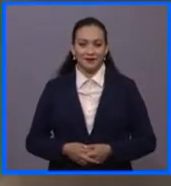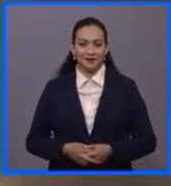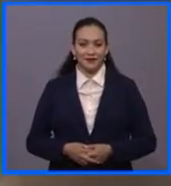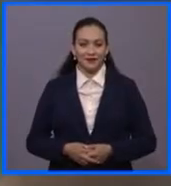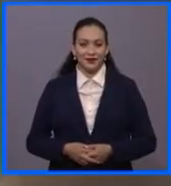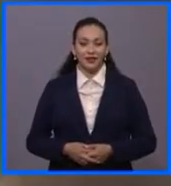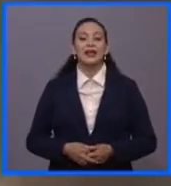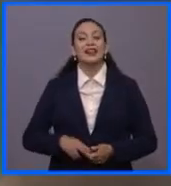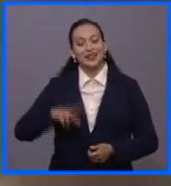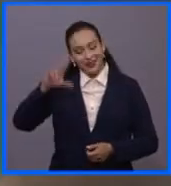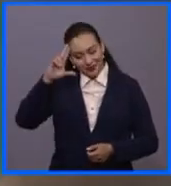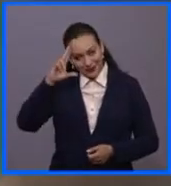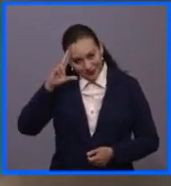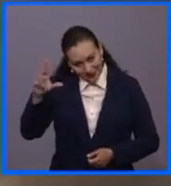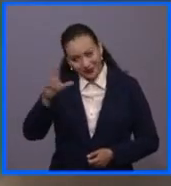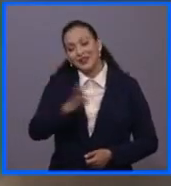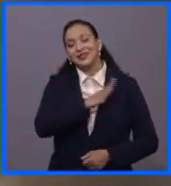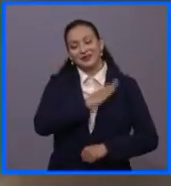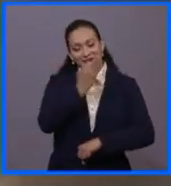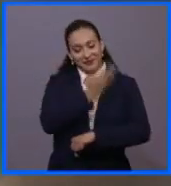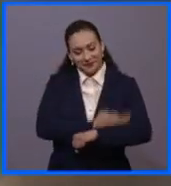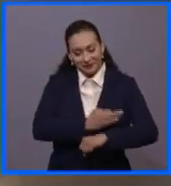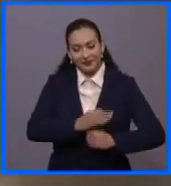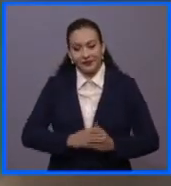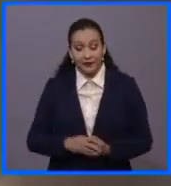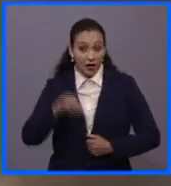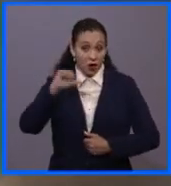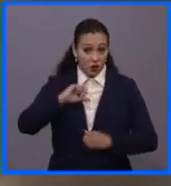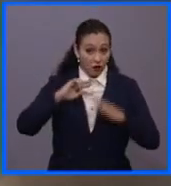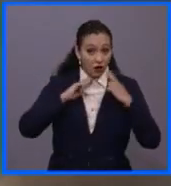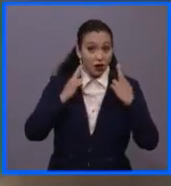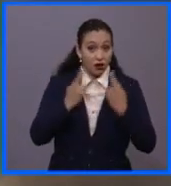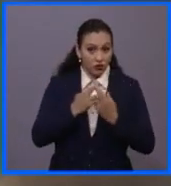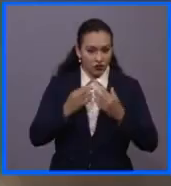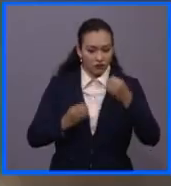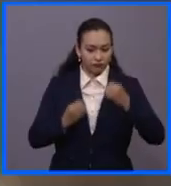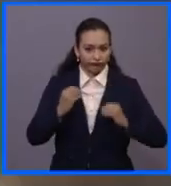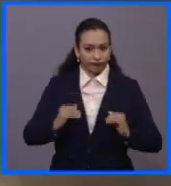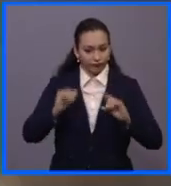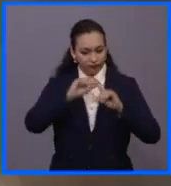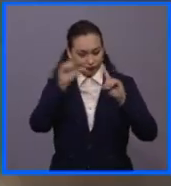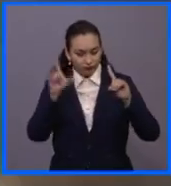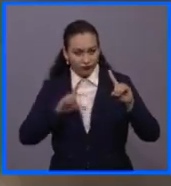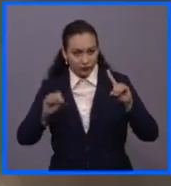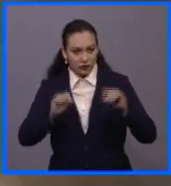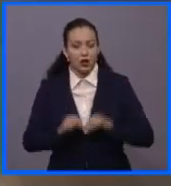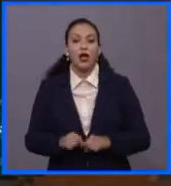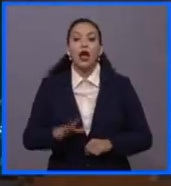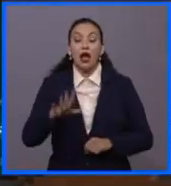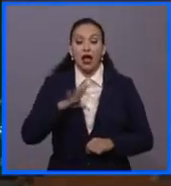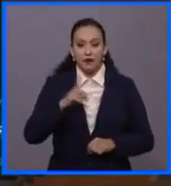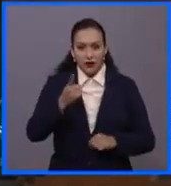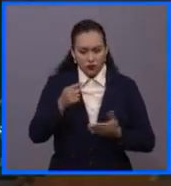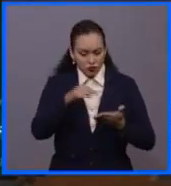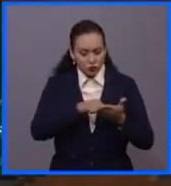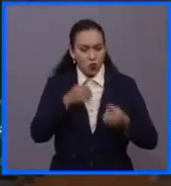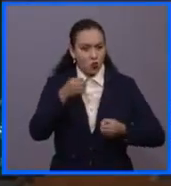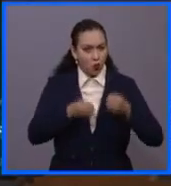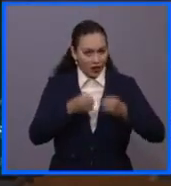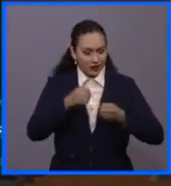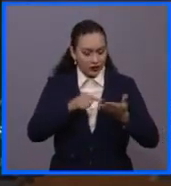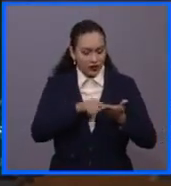¿Qué tal? Muy buenas tardes. El Pleno de la Suprema Corte de Justicia desechó de plano el